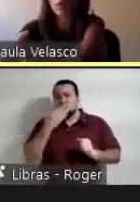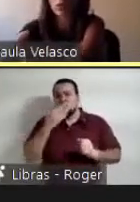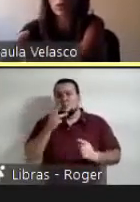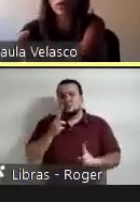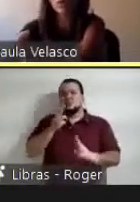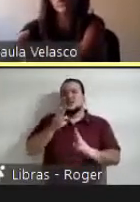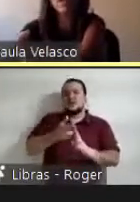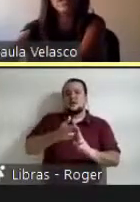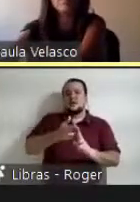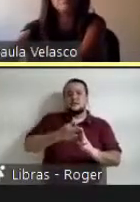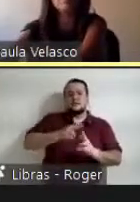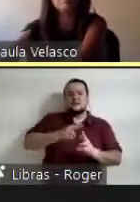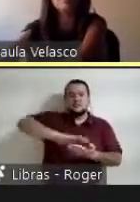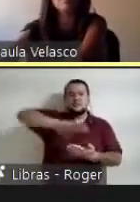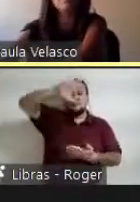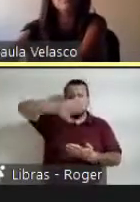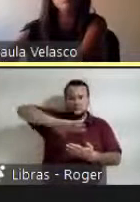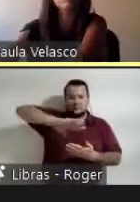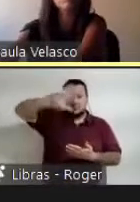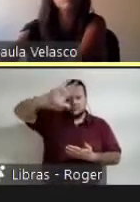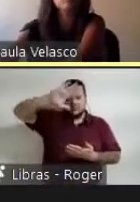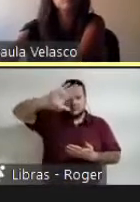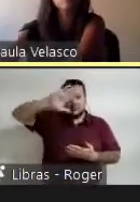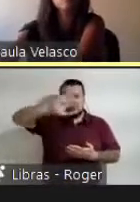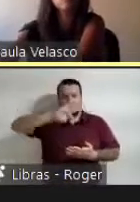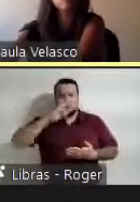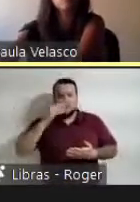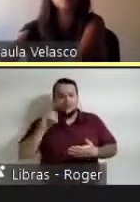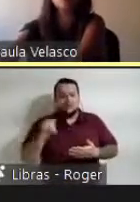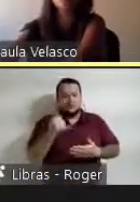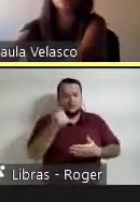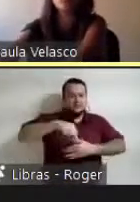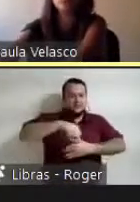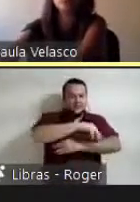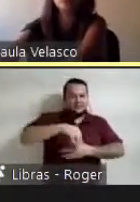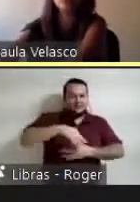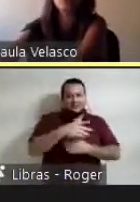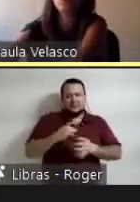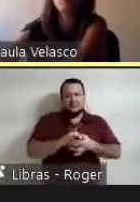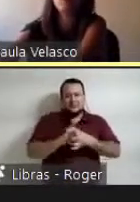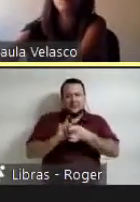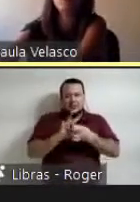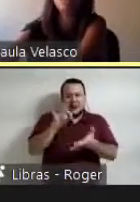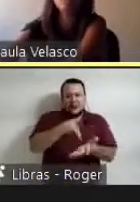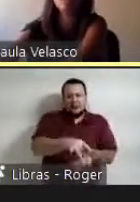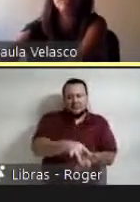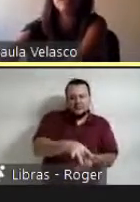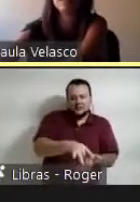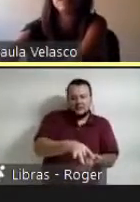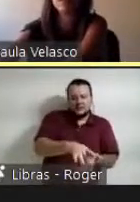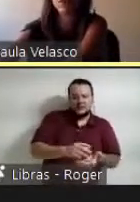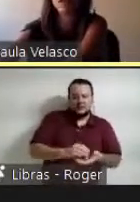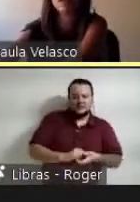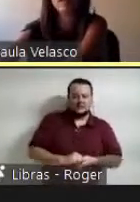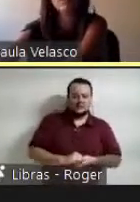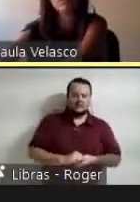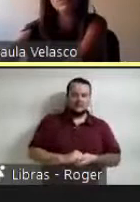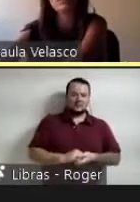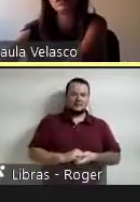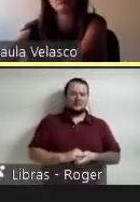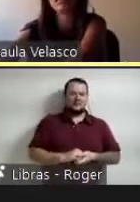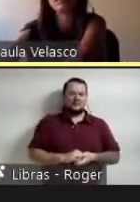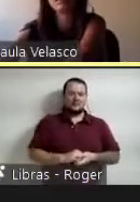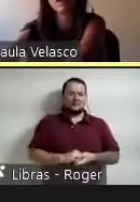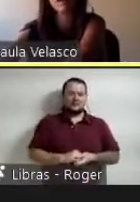las circulaciones originalmente estaban confinadas y colocadas en un segundo lugar podrían ser que esta vez